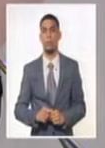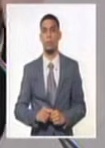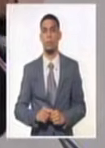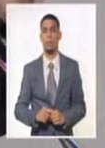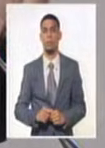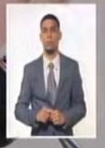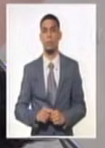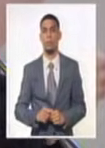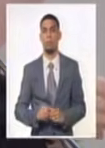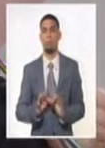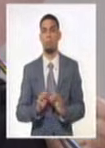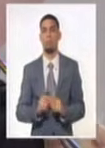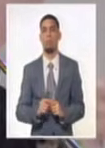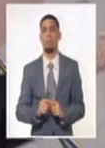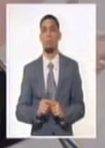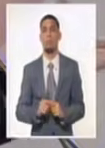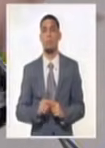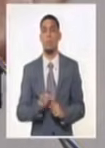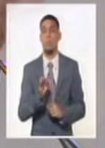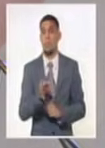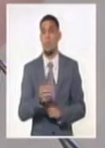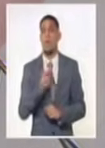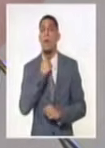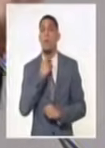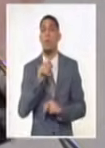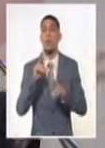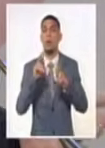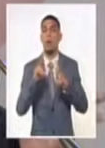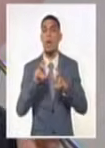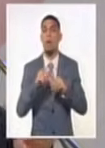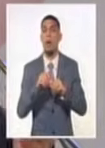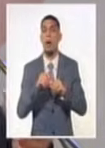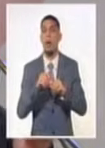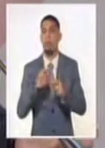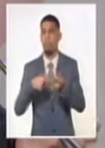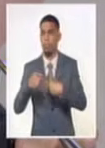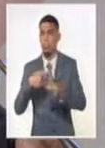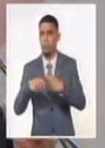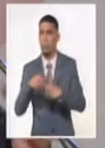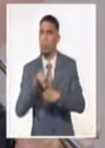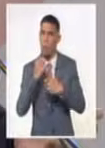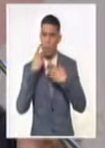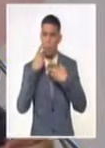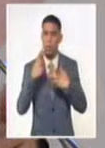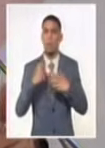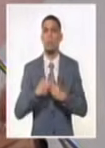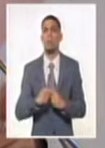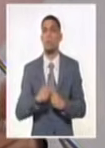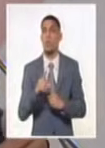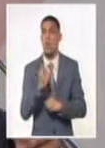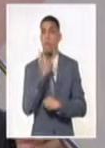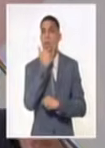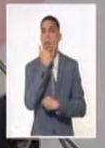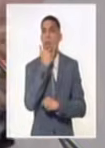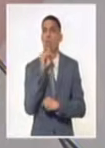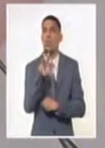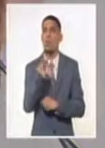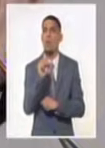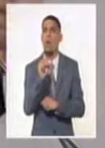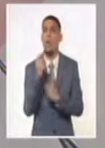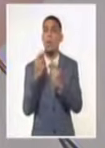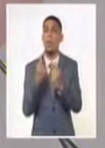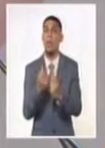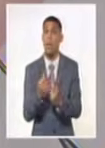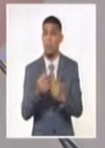energética, con el tema de las exportaciones, todo lo que nos lleve a fomentar nuevos ingresos en divisas para el país, para